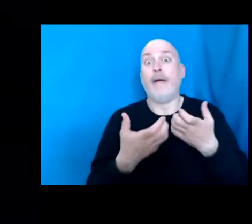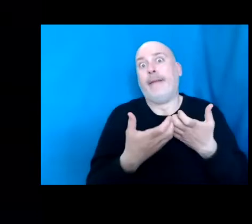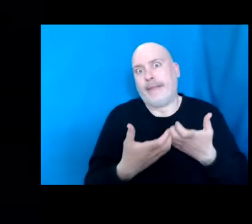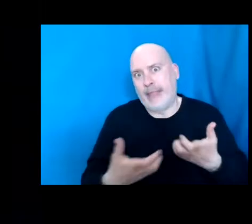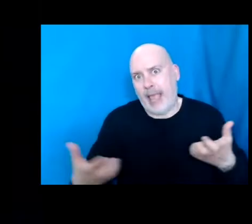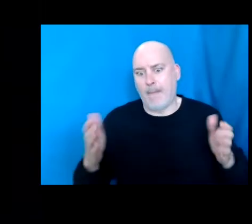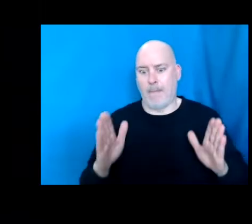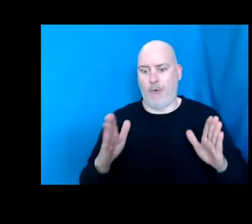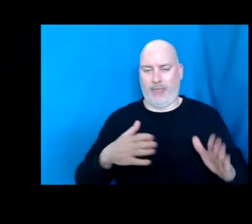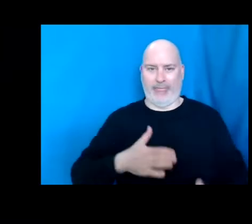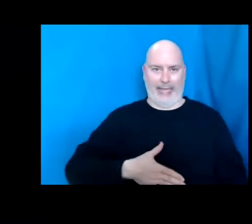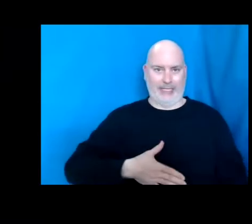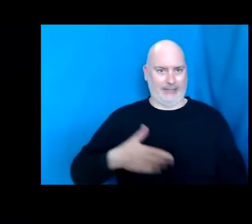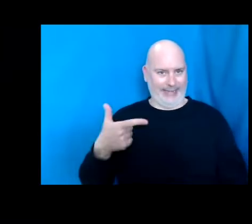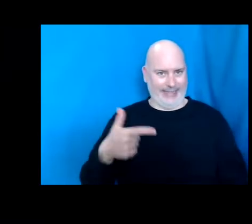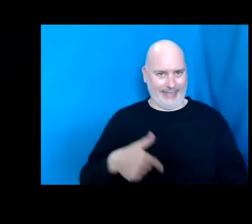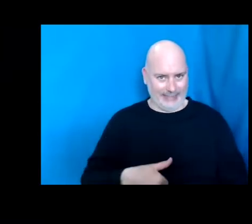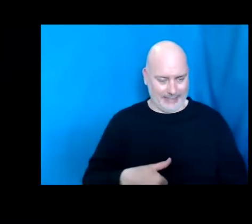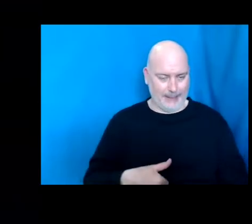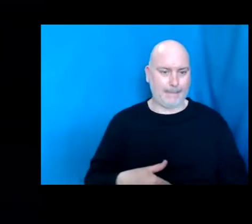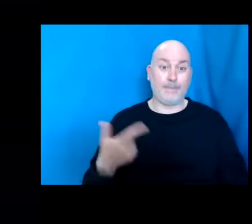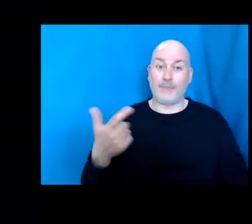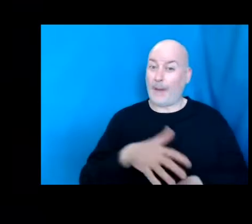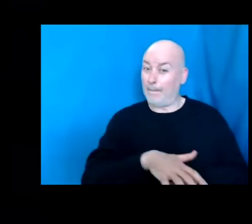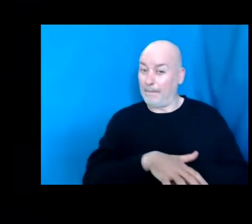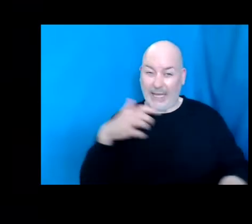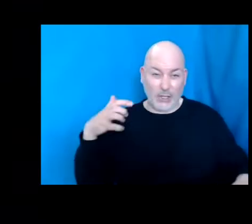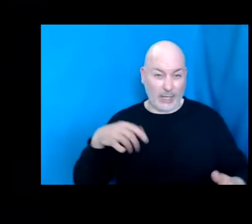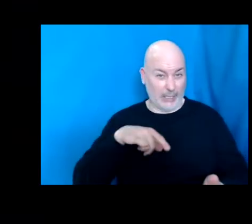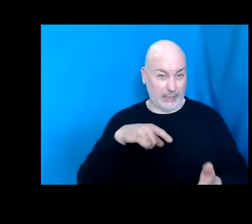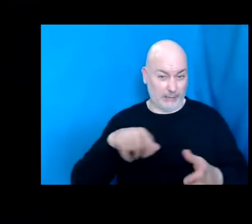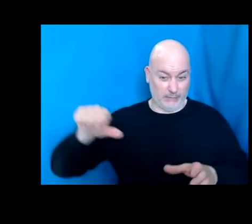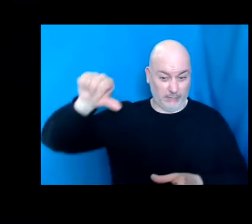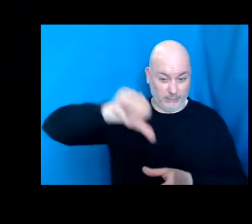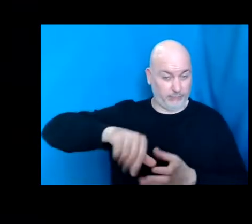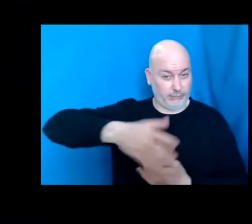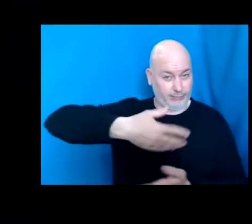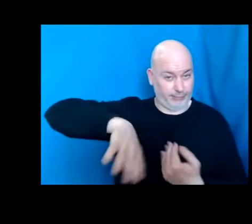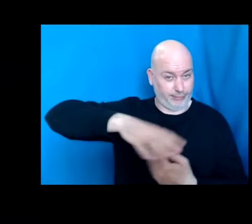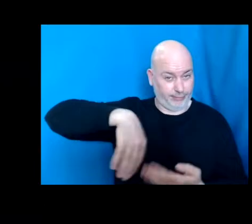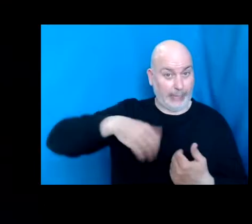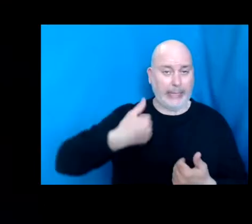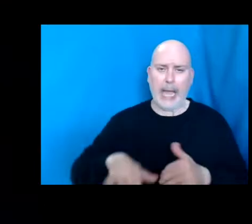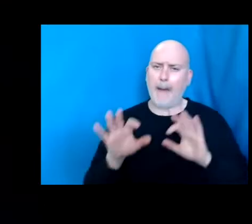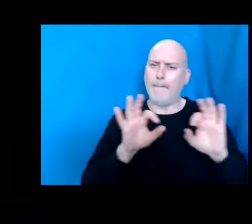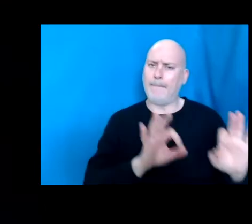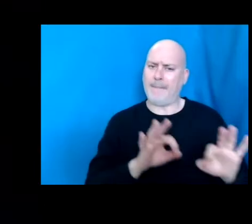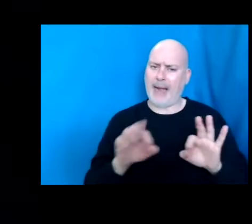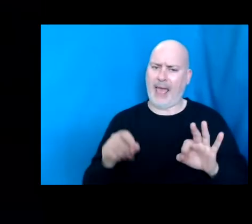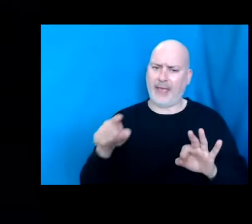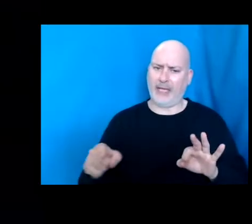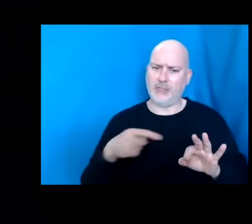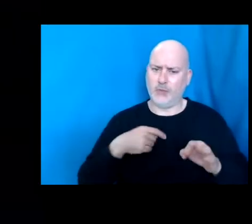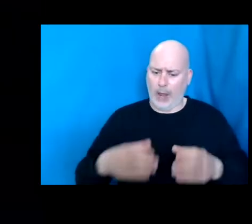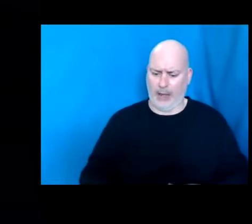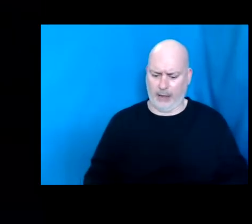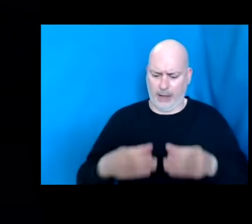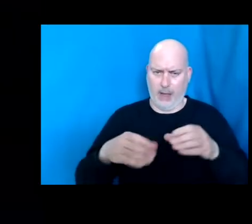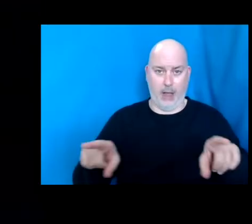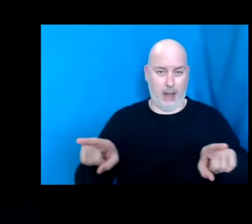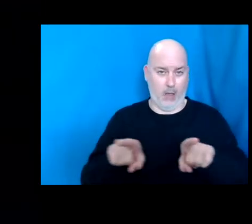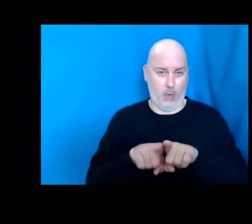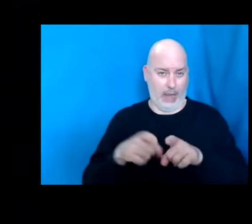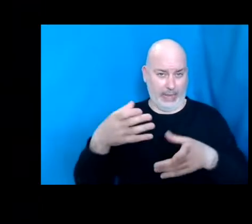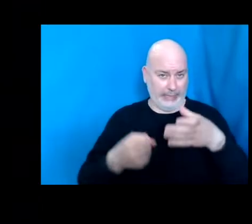gastroenteritis. La mayoría de estas soluciones de rehidratación oral ya vienen preparadas en forma de tetabric y una